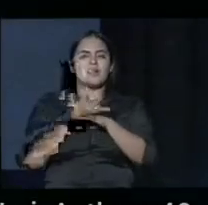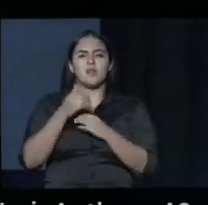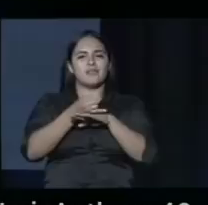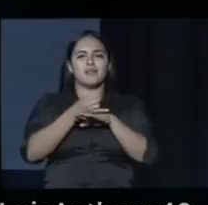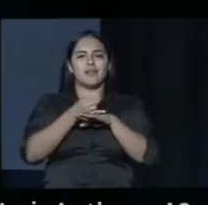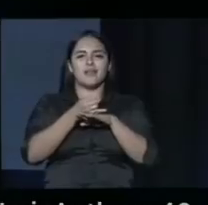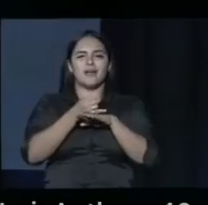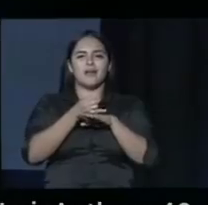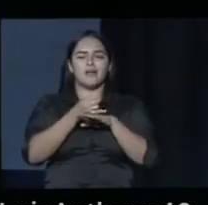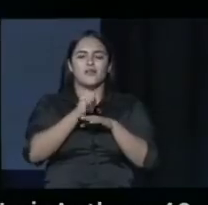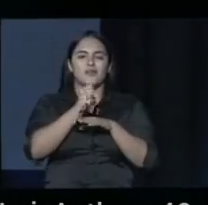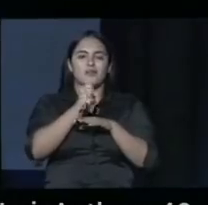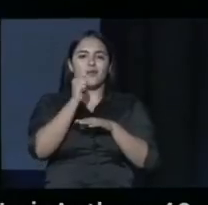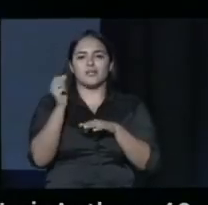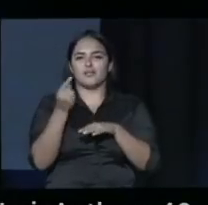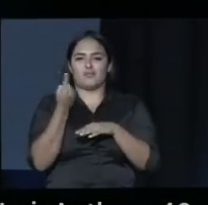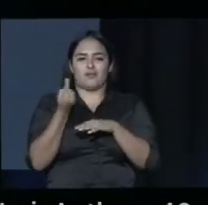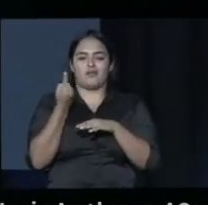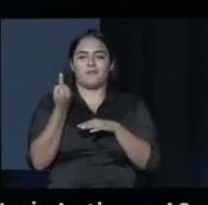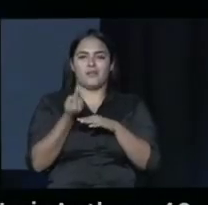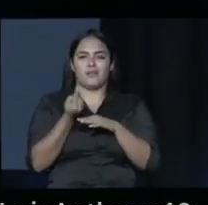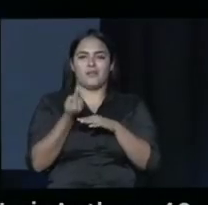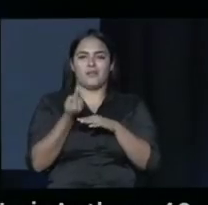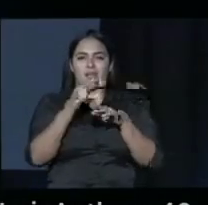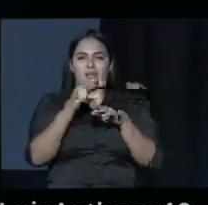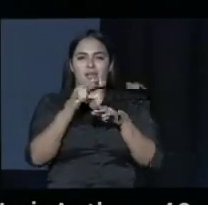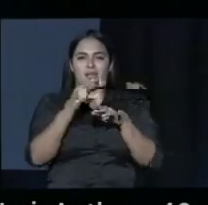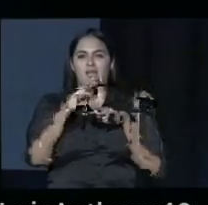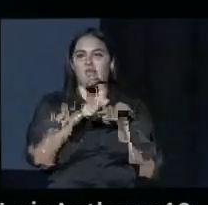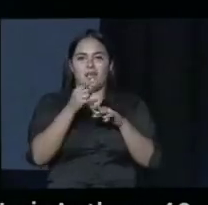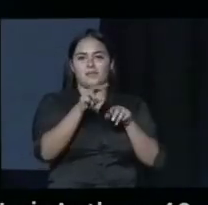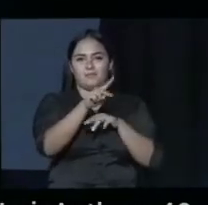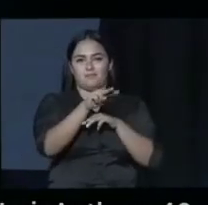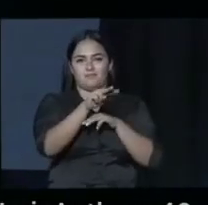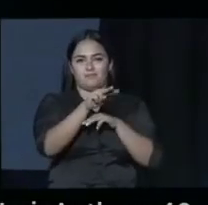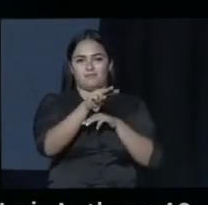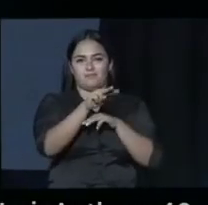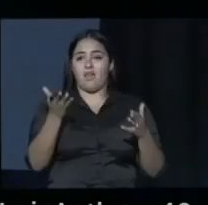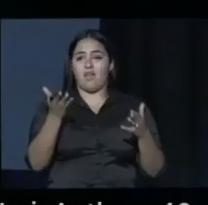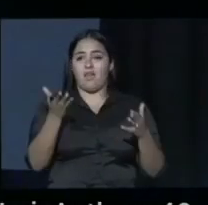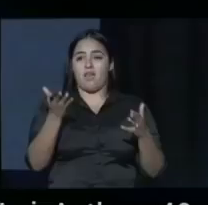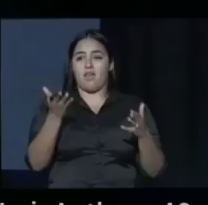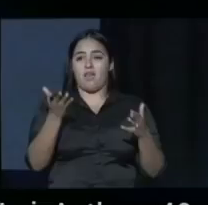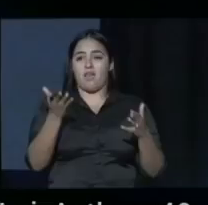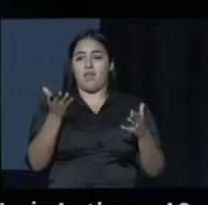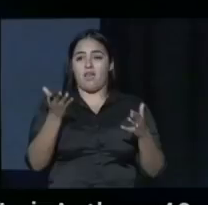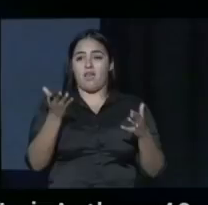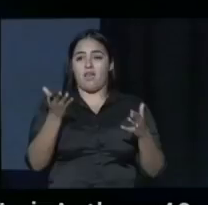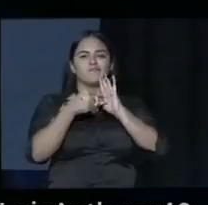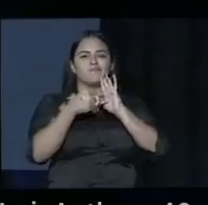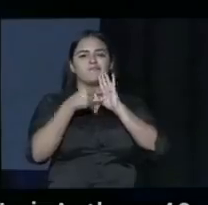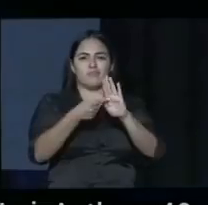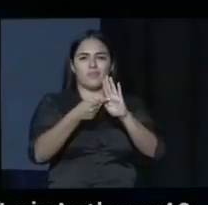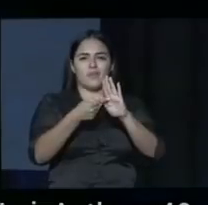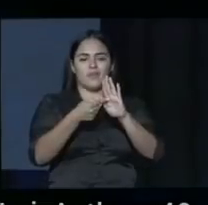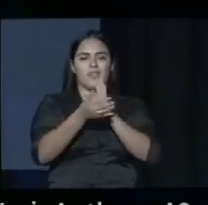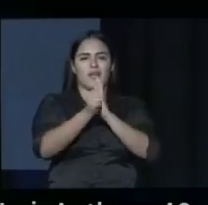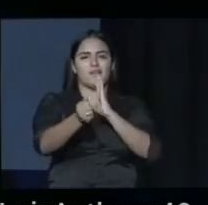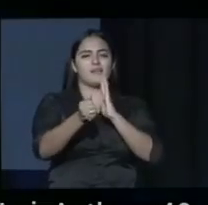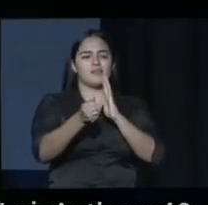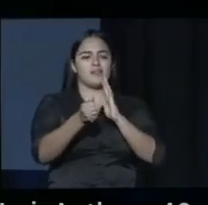que solo el área metropolitana. Y aquí tenemos un perfecto ejemplo de nuestro potencial como pueblo en